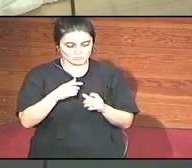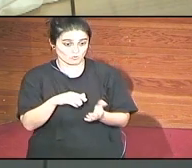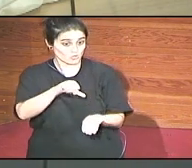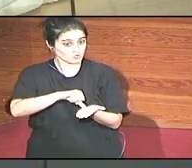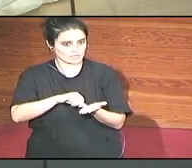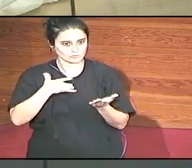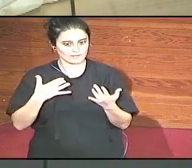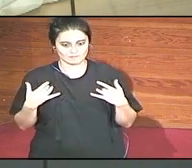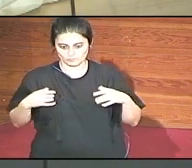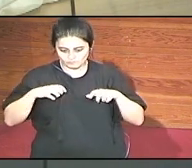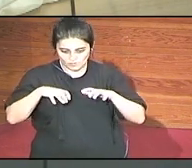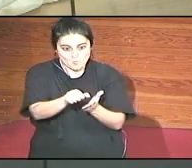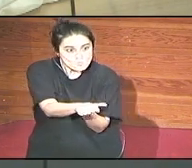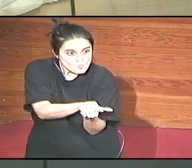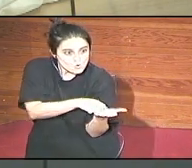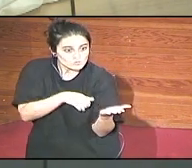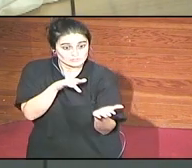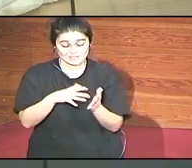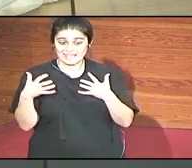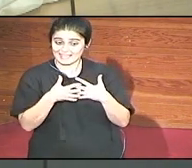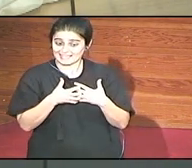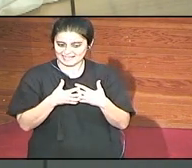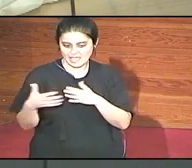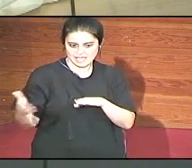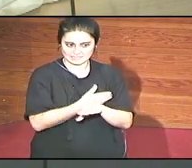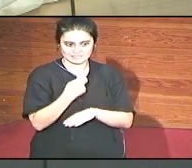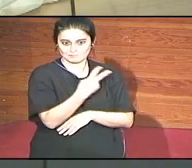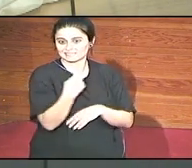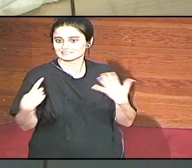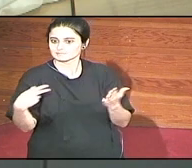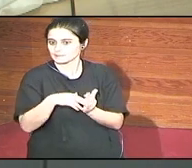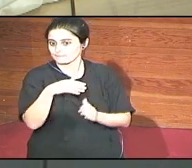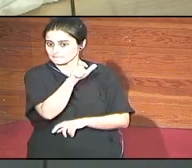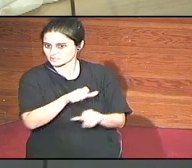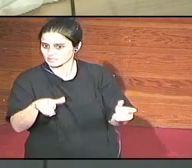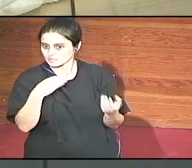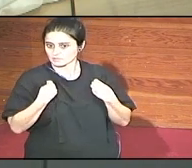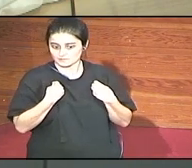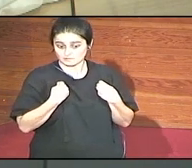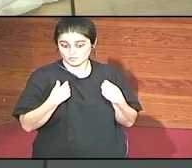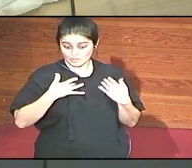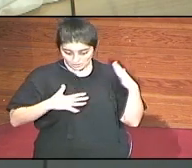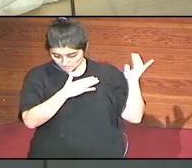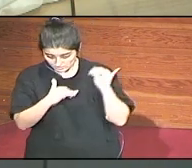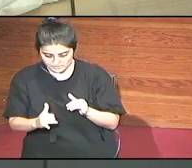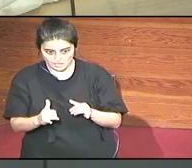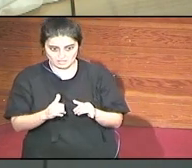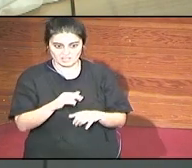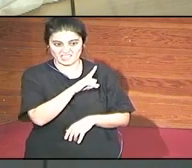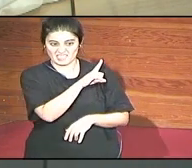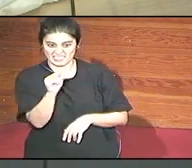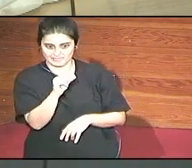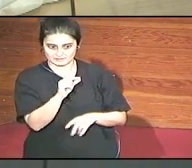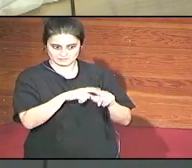27.000 personas antes de la guerra y cuando llegué yo en allí quedaban 100 familias musulmanas en un lado y como